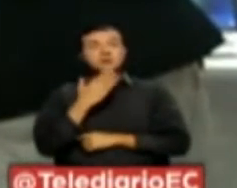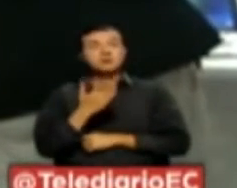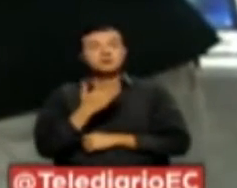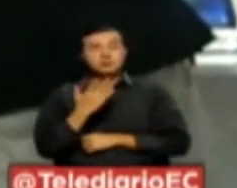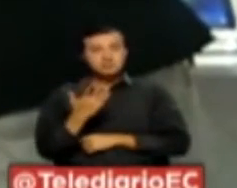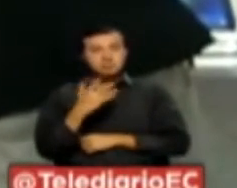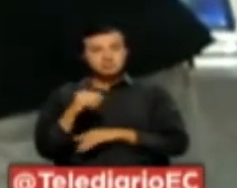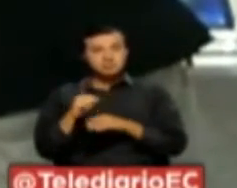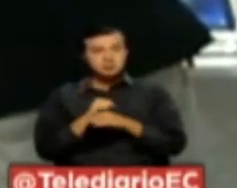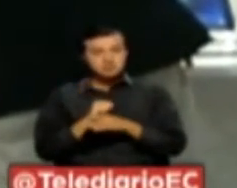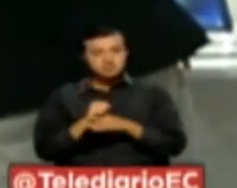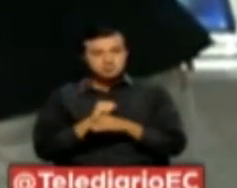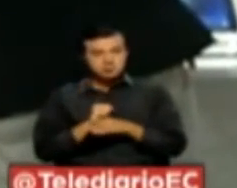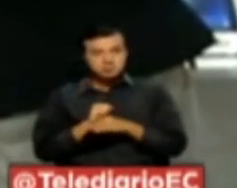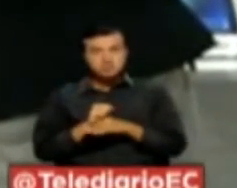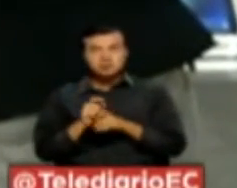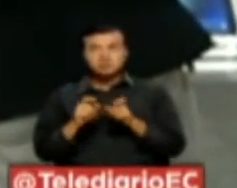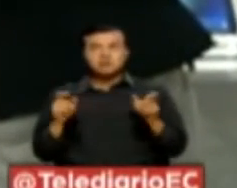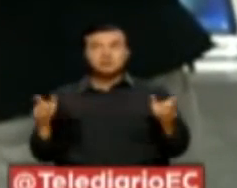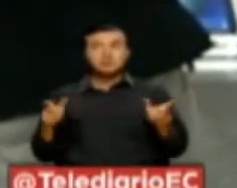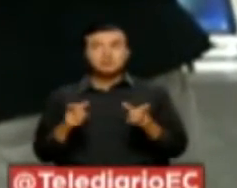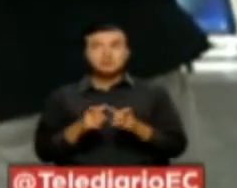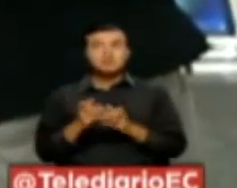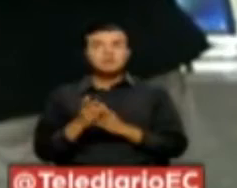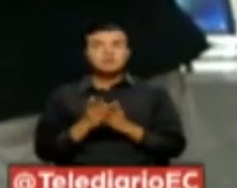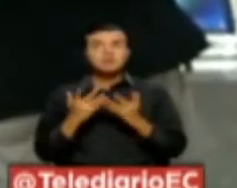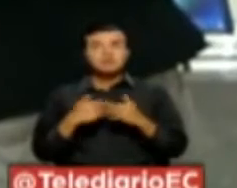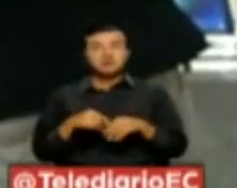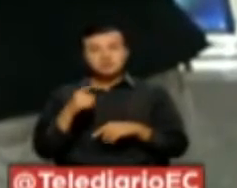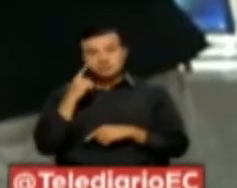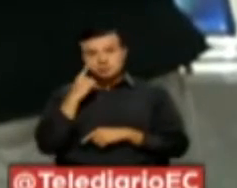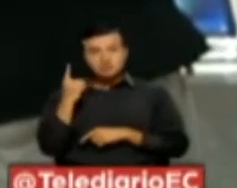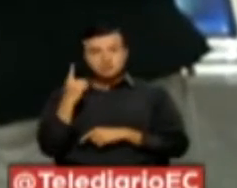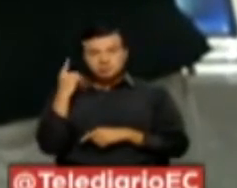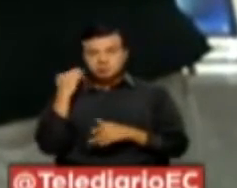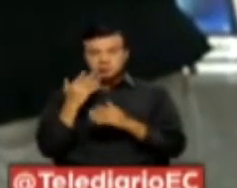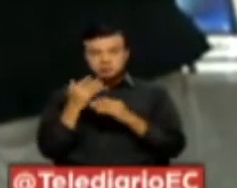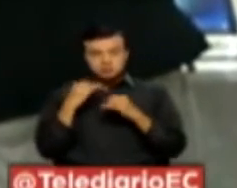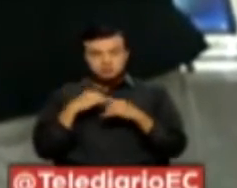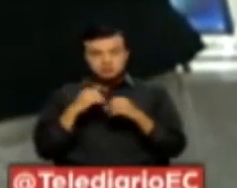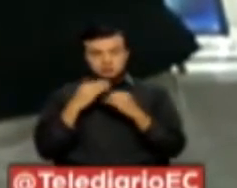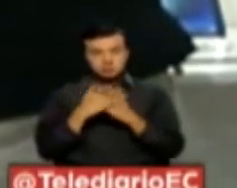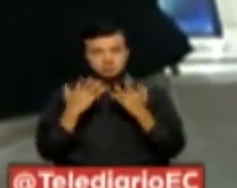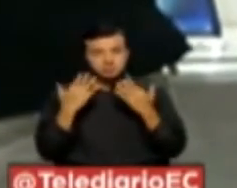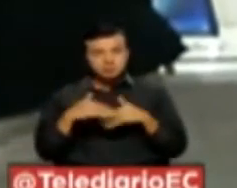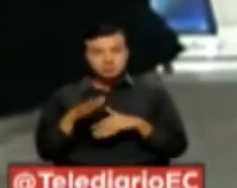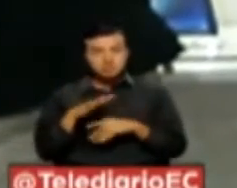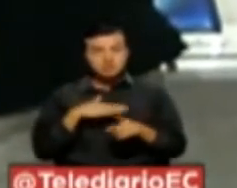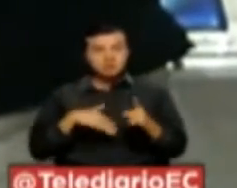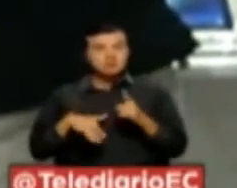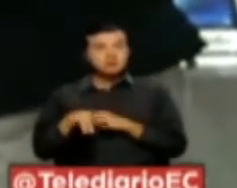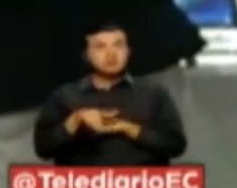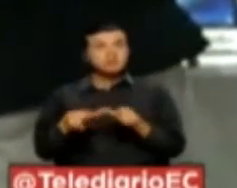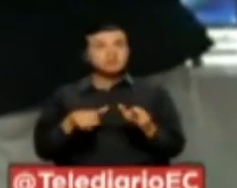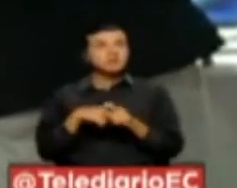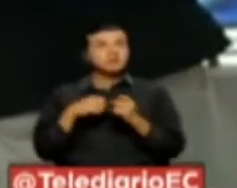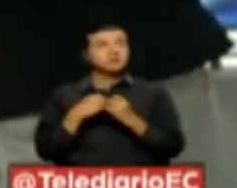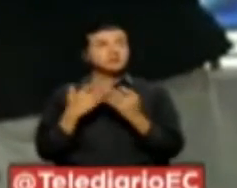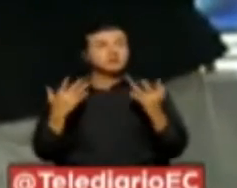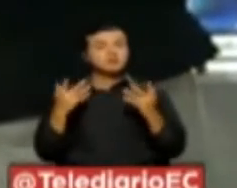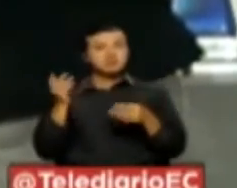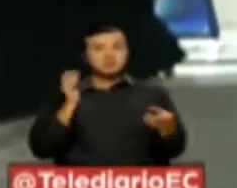manos prácticas para la ciudadanía en servicios que ya los vamos a ir conociendo de inmediato. Estamos acá en este lugar